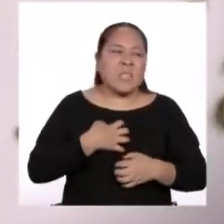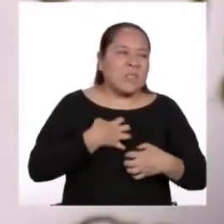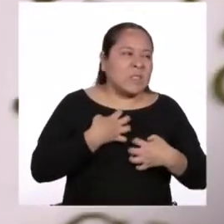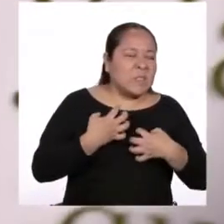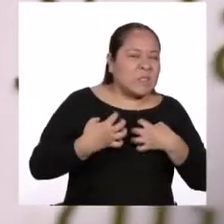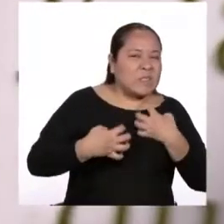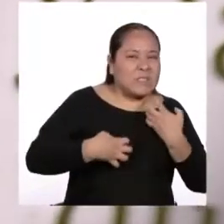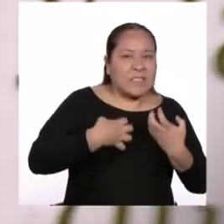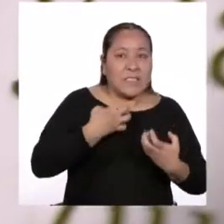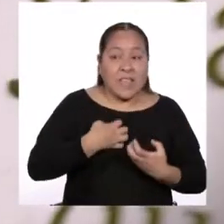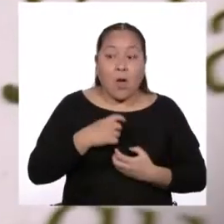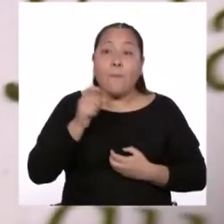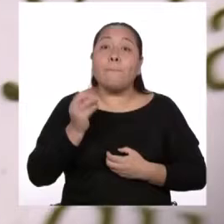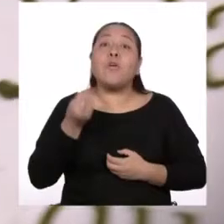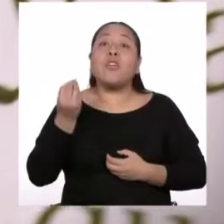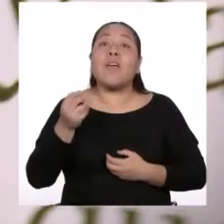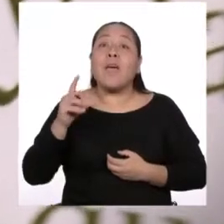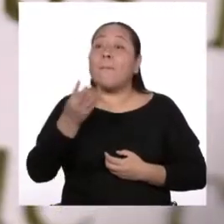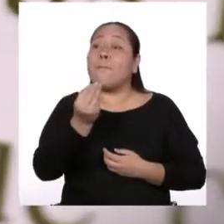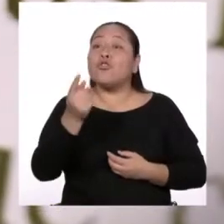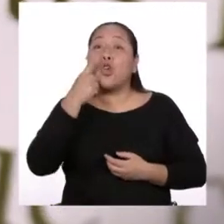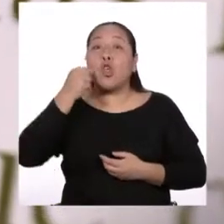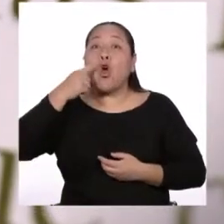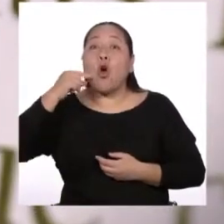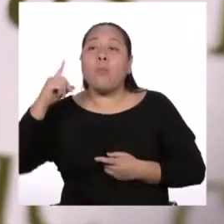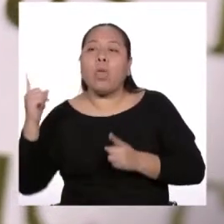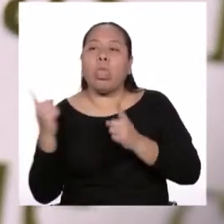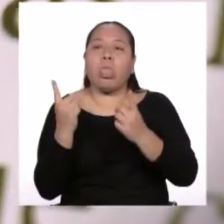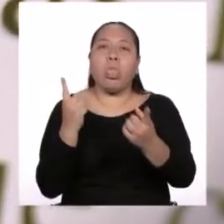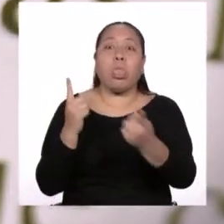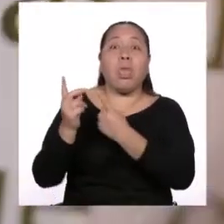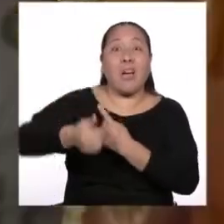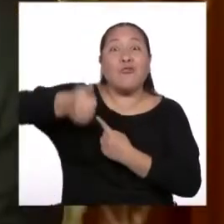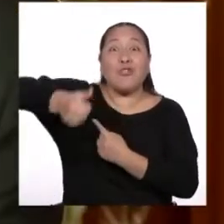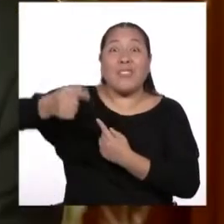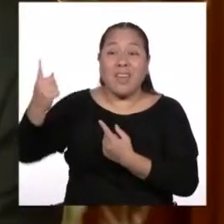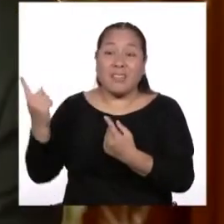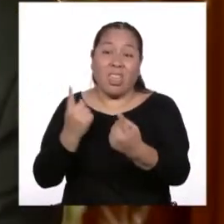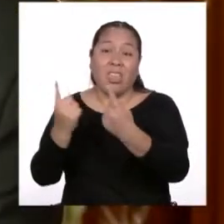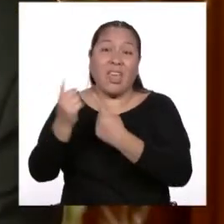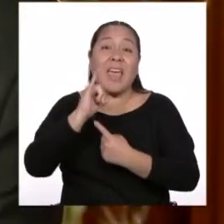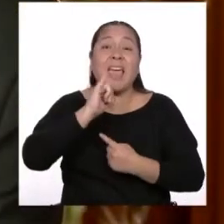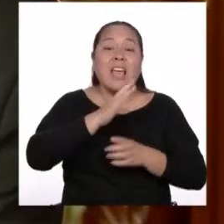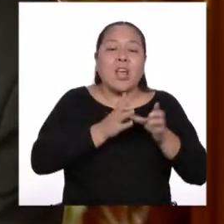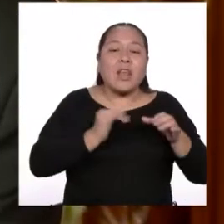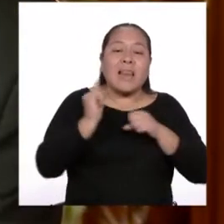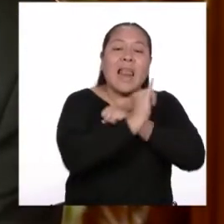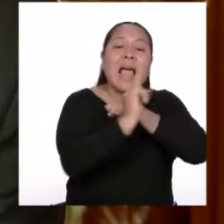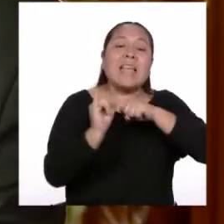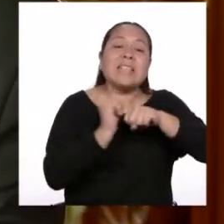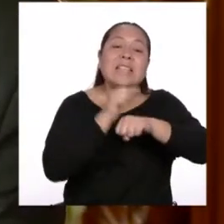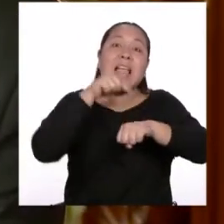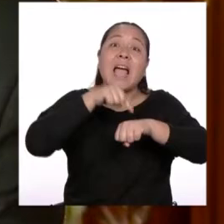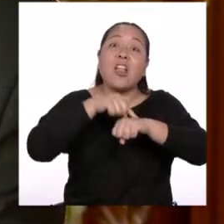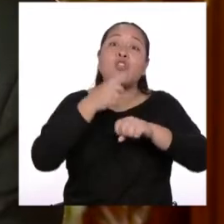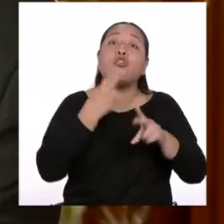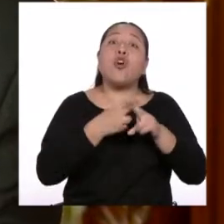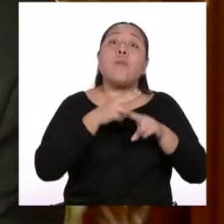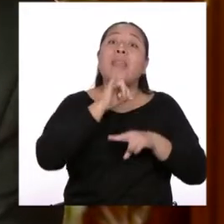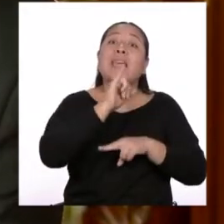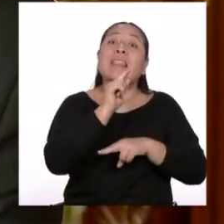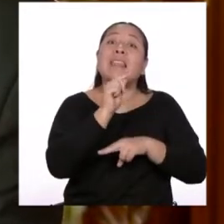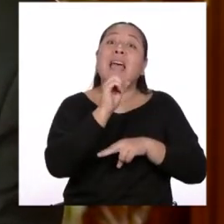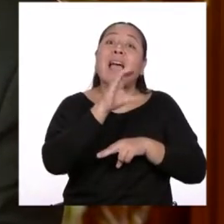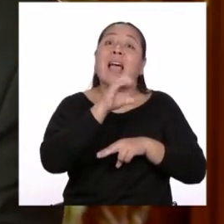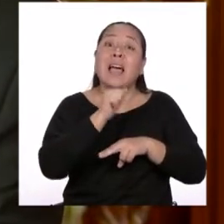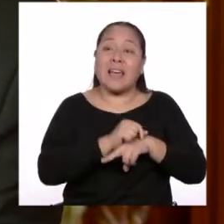los pretendientes allá en Ítaca. La única forma realmente de recuperar el honor familiar es buscar a su padre, y ahí